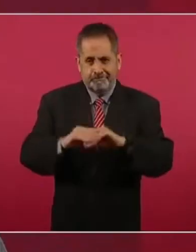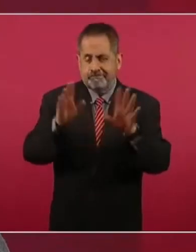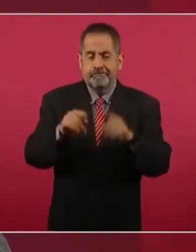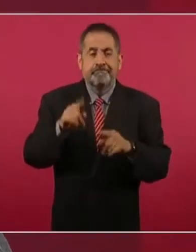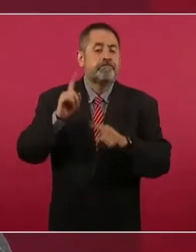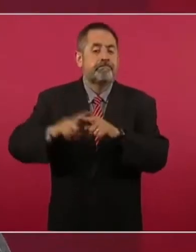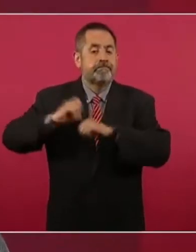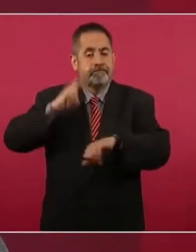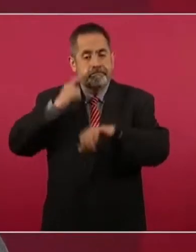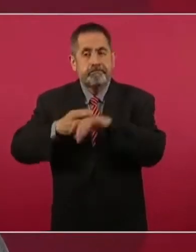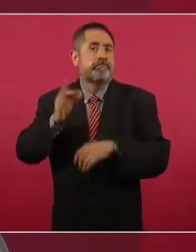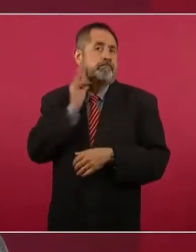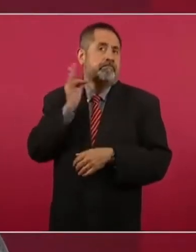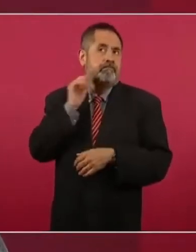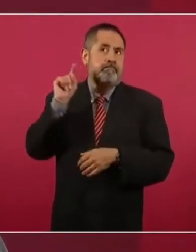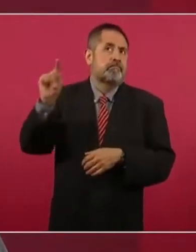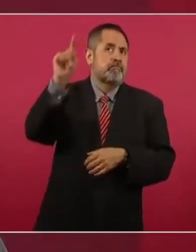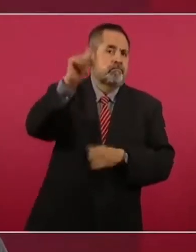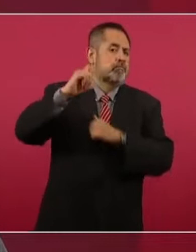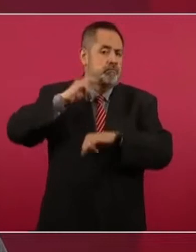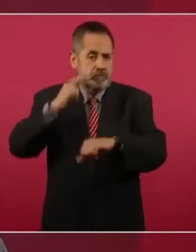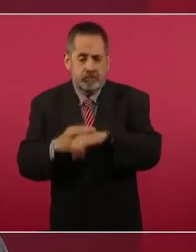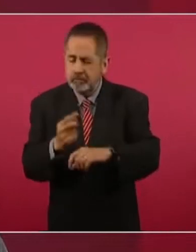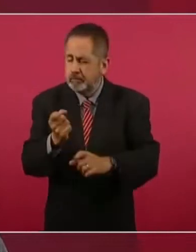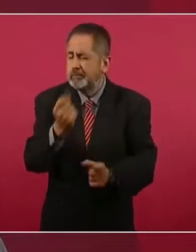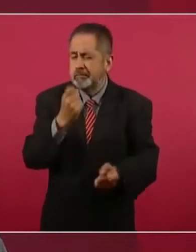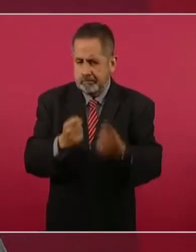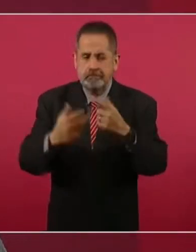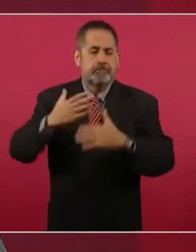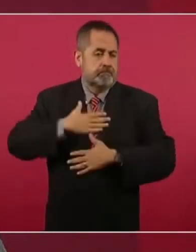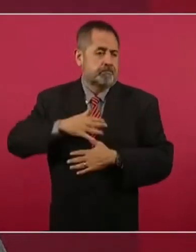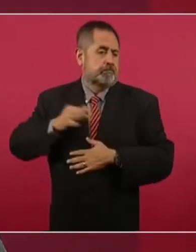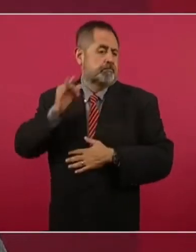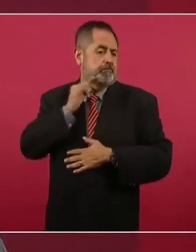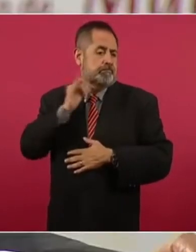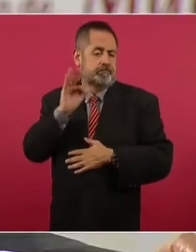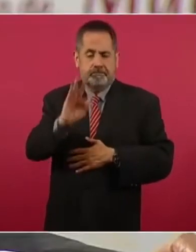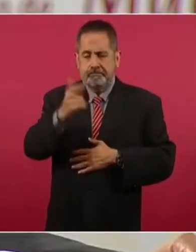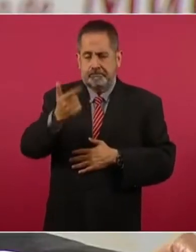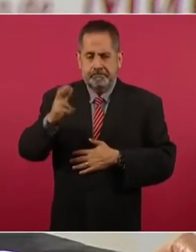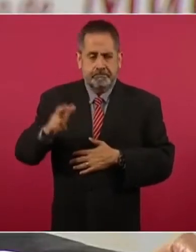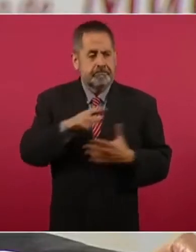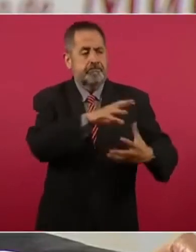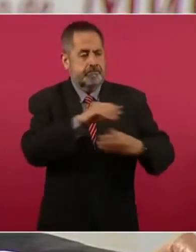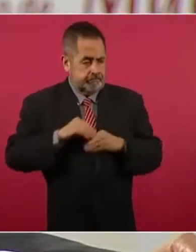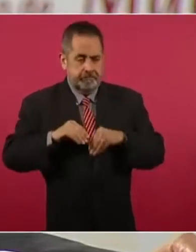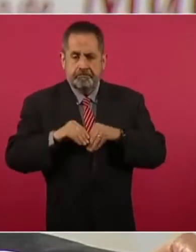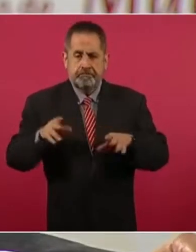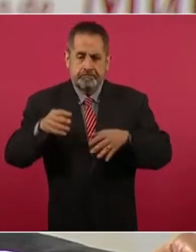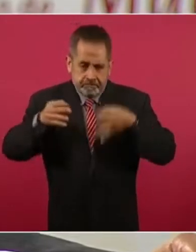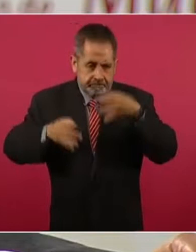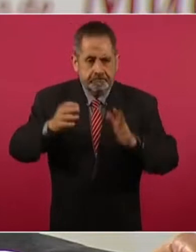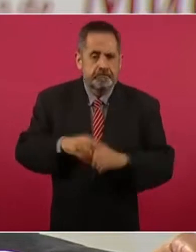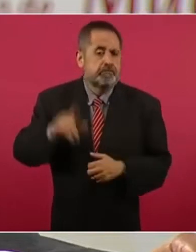por parte de las fiscalías locales y algunos son por parte de la Fiscalía General de la República. Mañana podríamos, en el